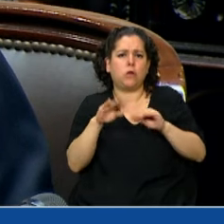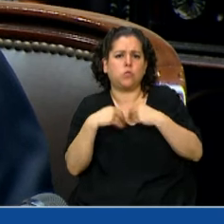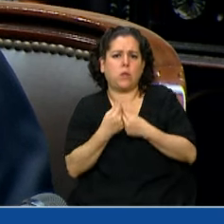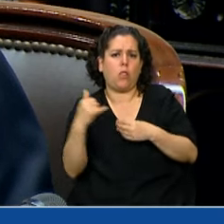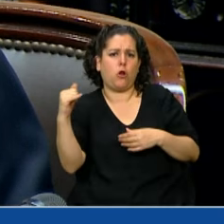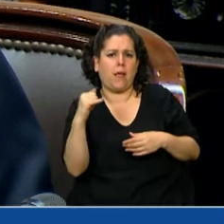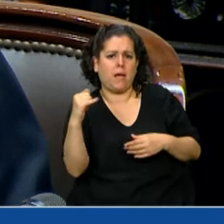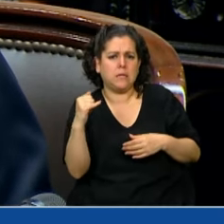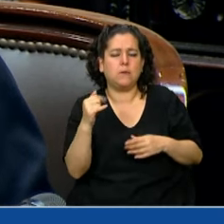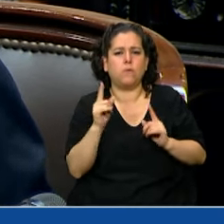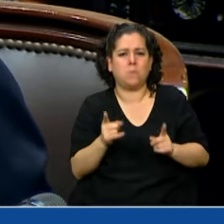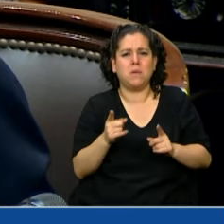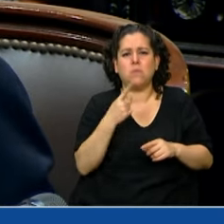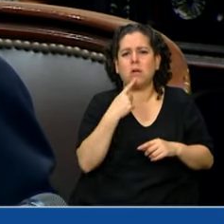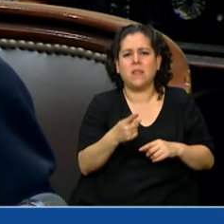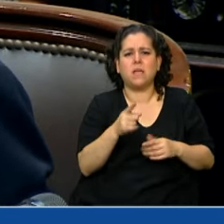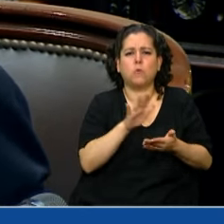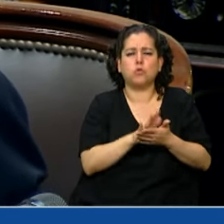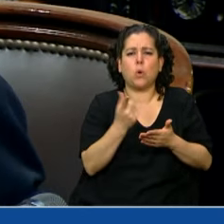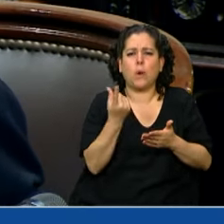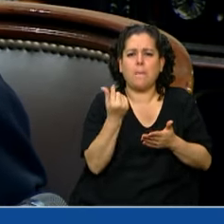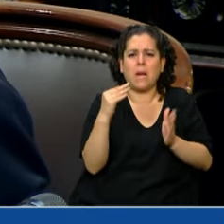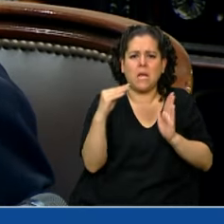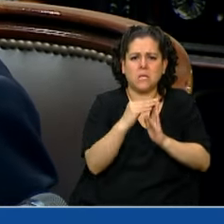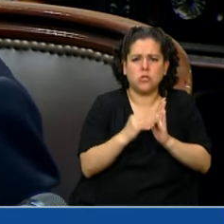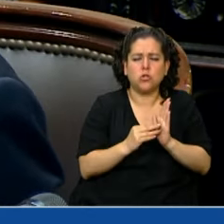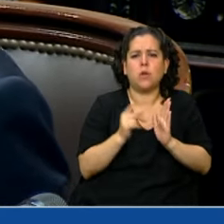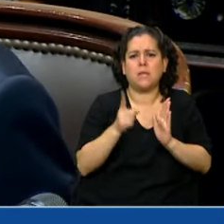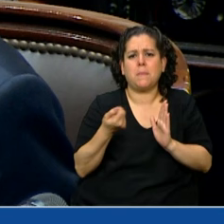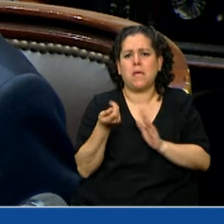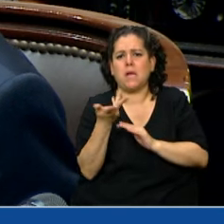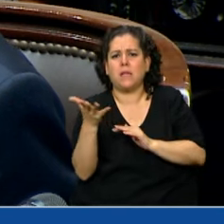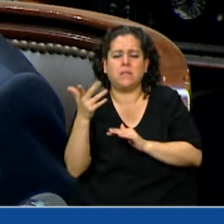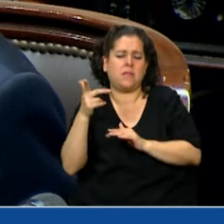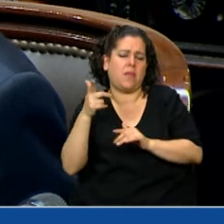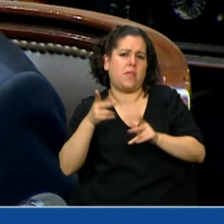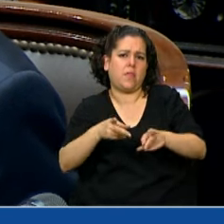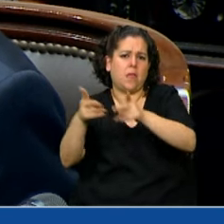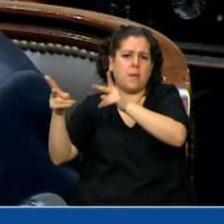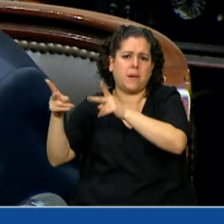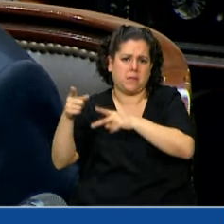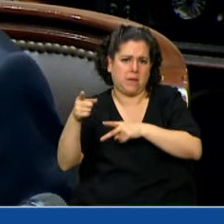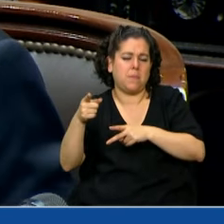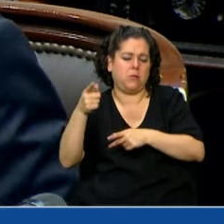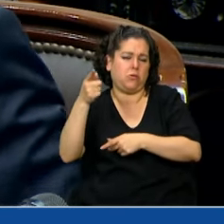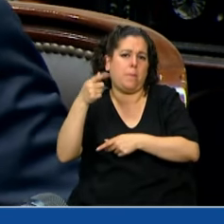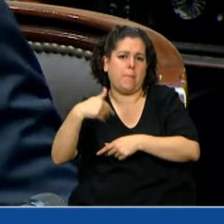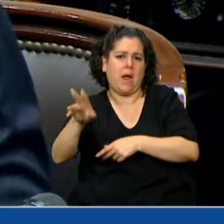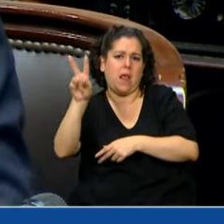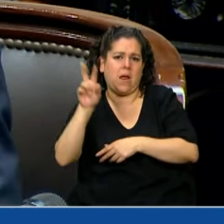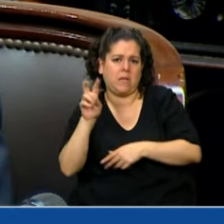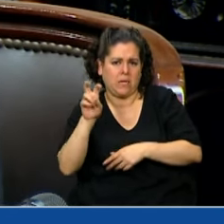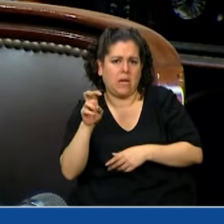acá en los precios y también en las cantidades de oferta de viviendas en